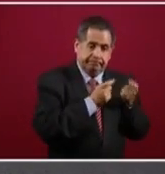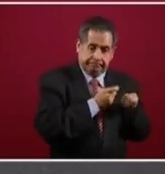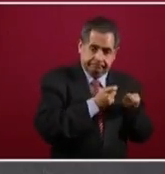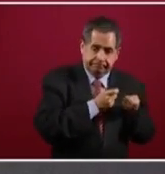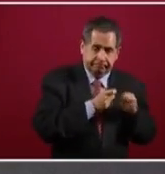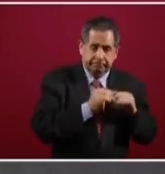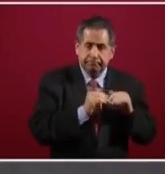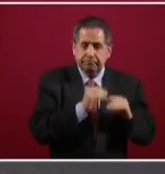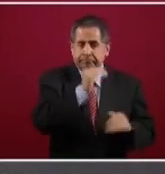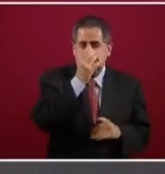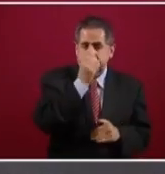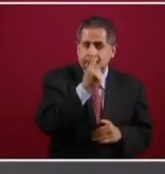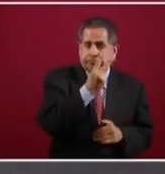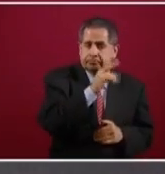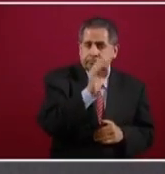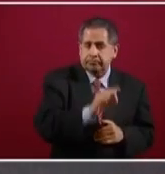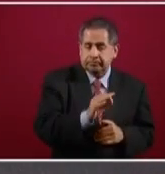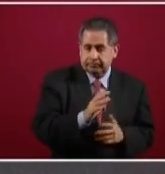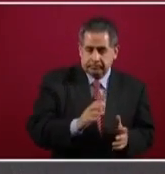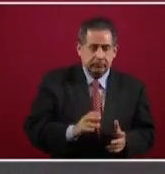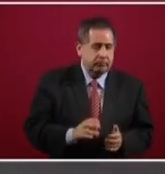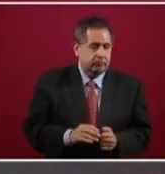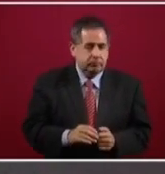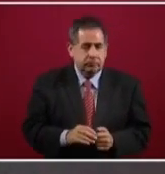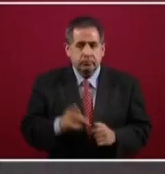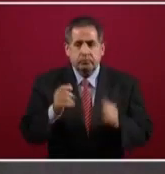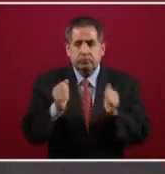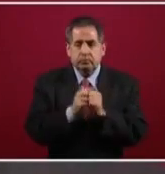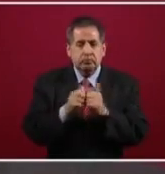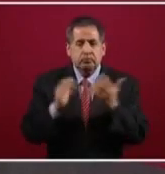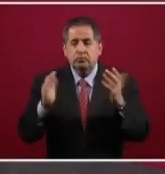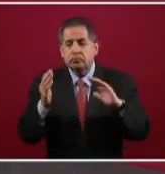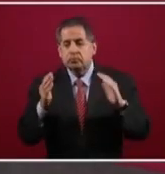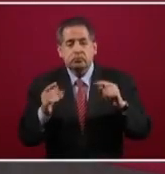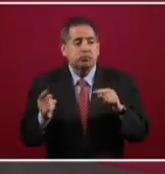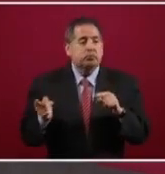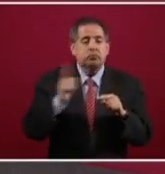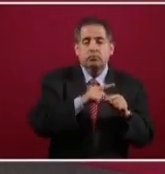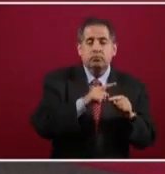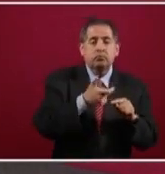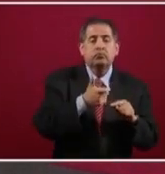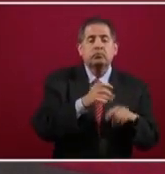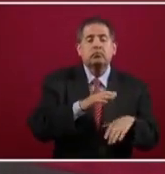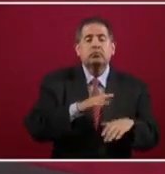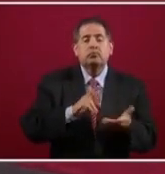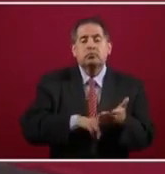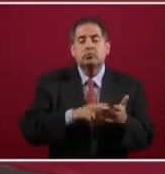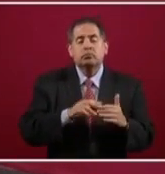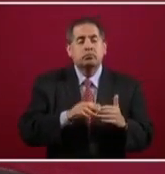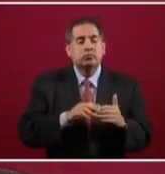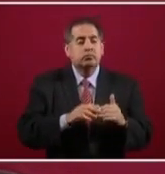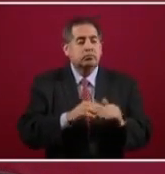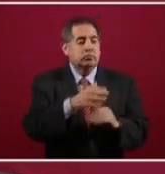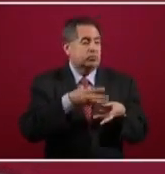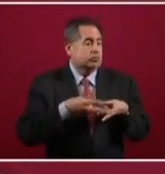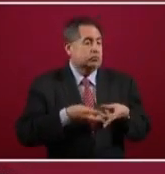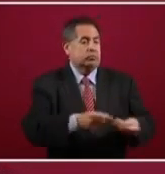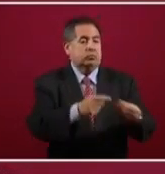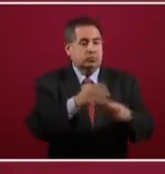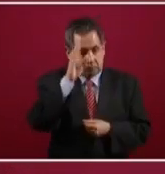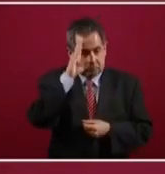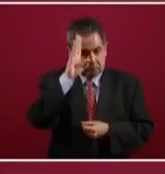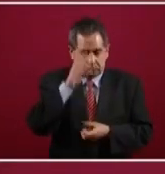Crecimiento del 2%, pero comparen el crecimiento del gasto